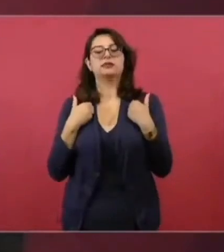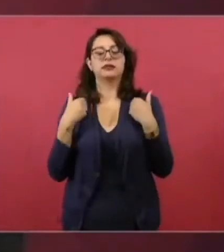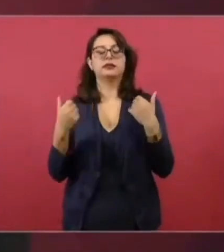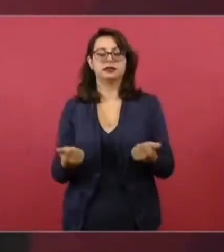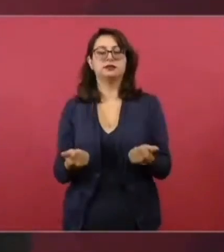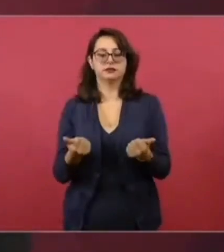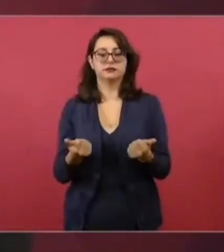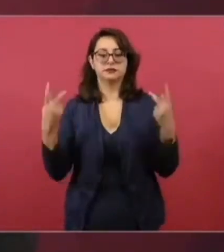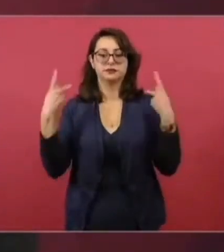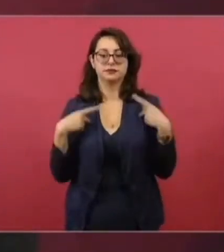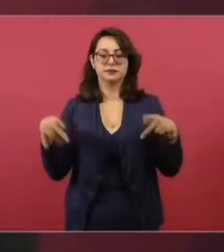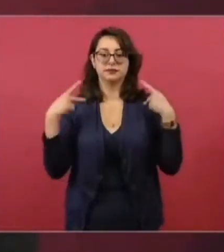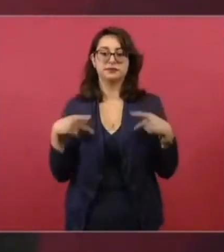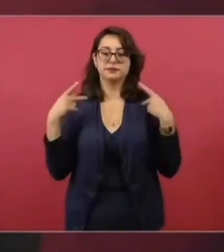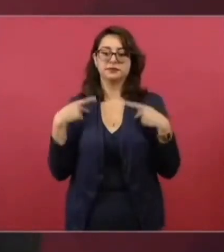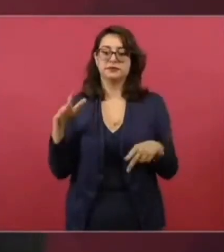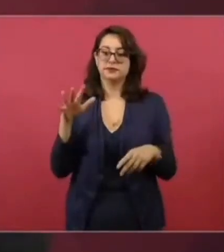y que la gente